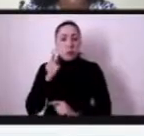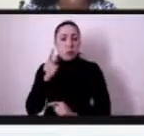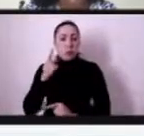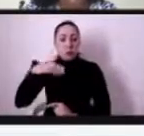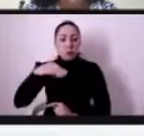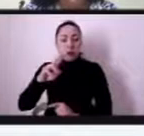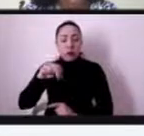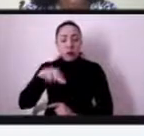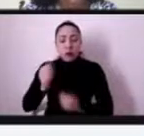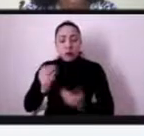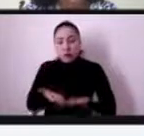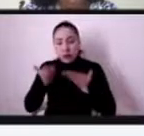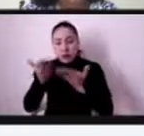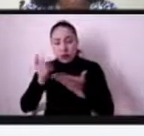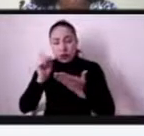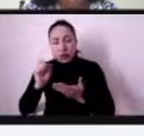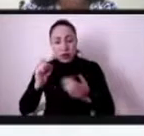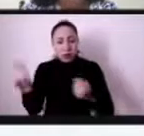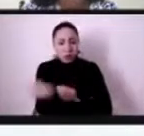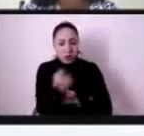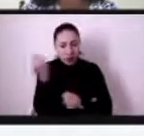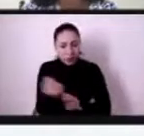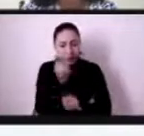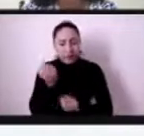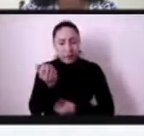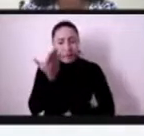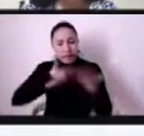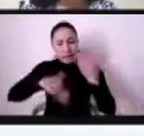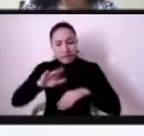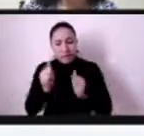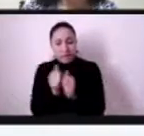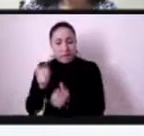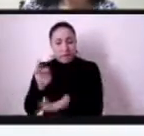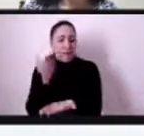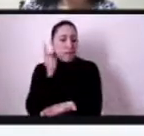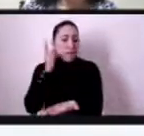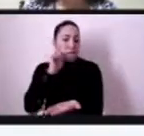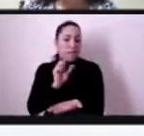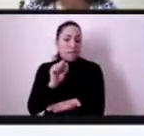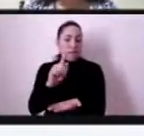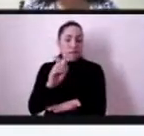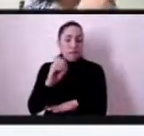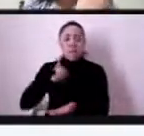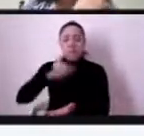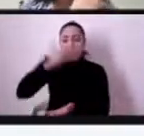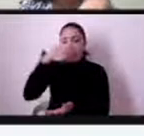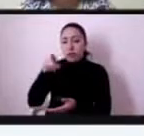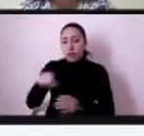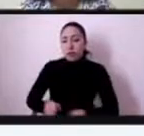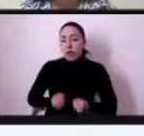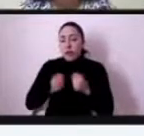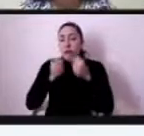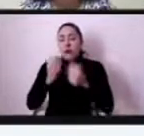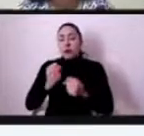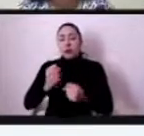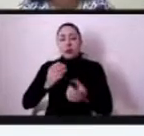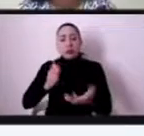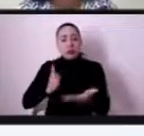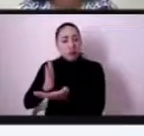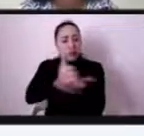éxito. Querida compañera Paula Soto, sabemos que tu fuerza es imparable. Es cuanto, diputada